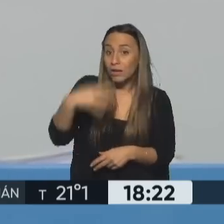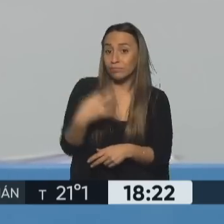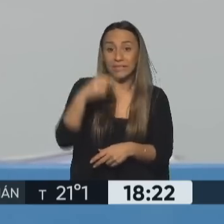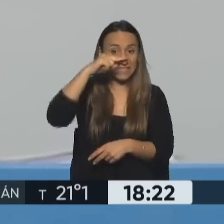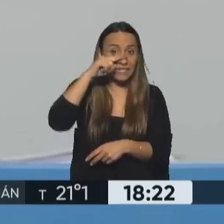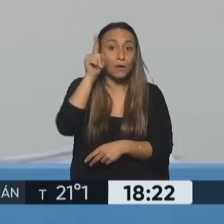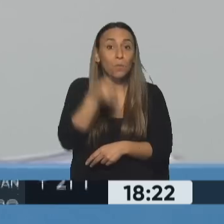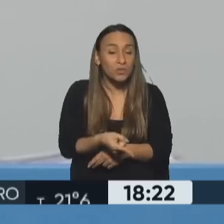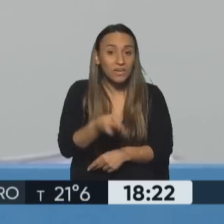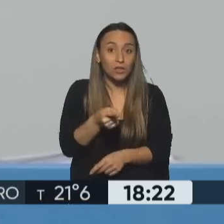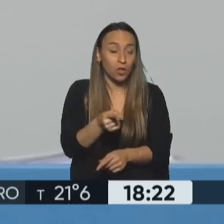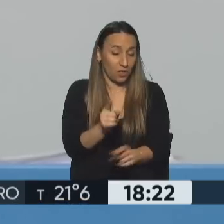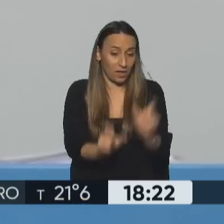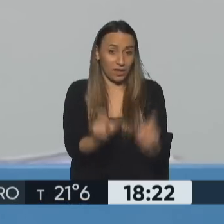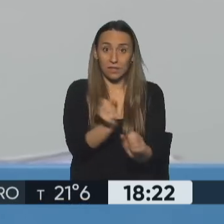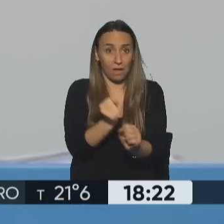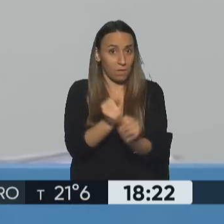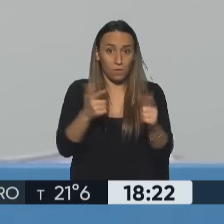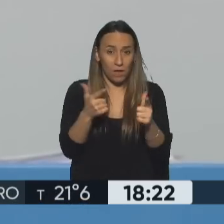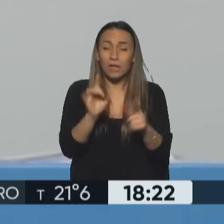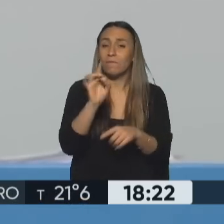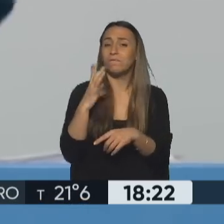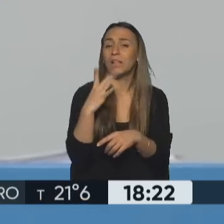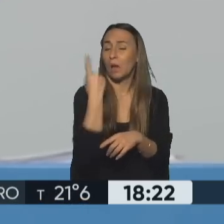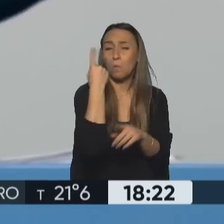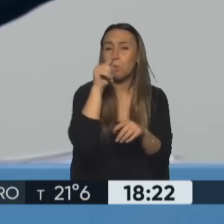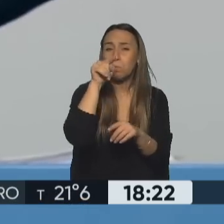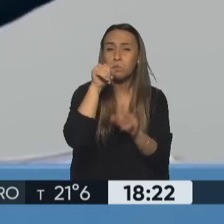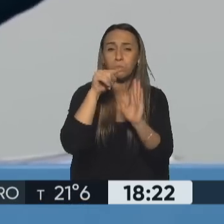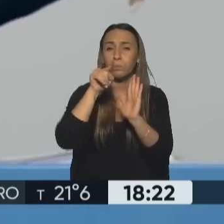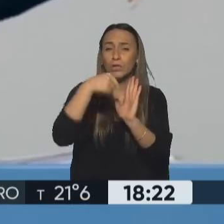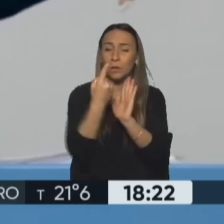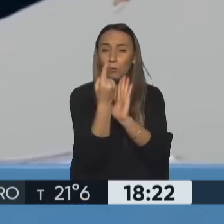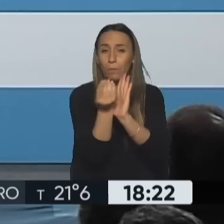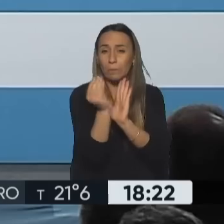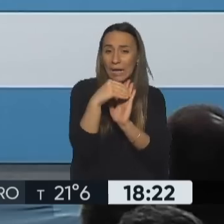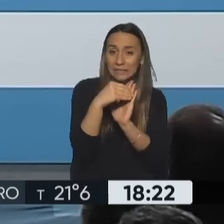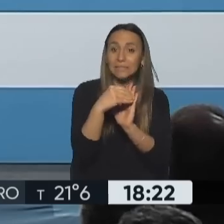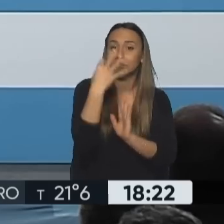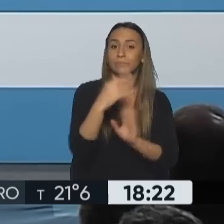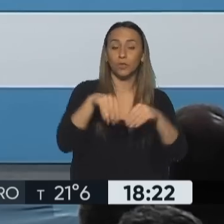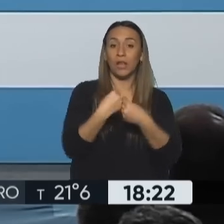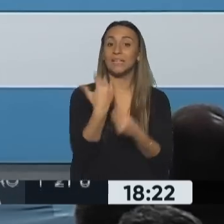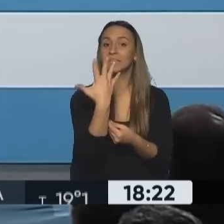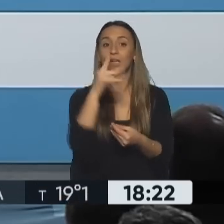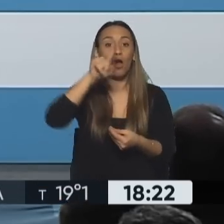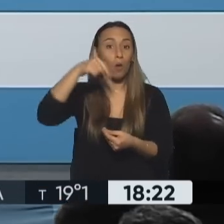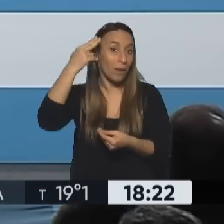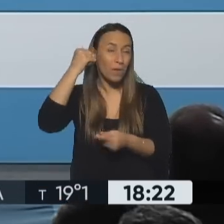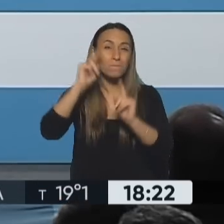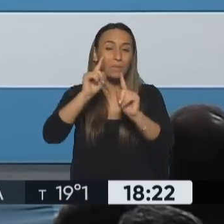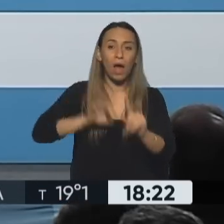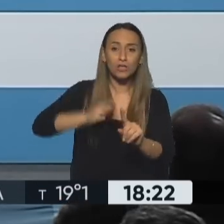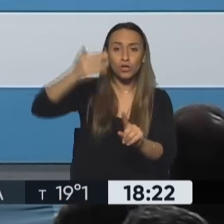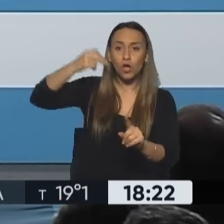desocupación. Estamos solamente a 1,1 de alcanzar el 5,9 que teníamos allá por el